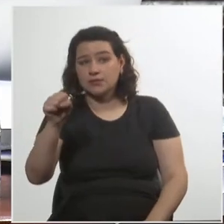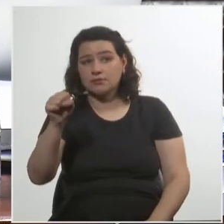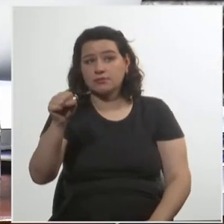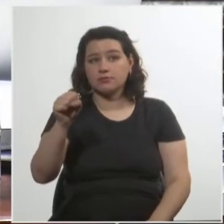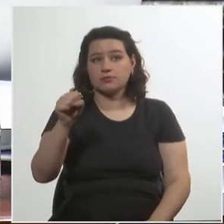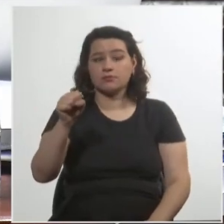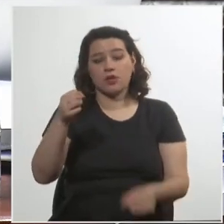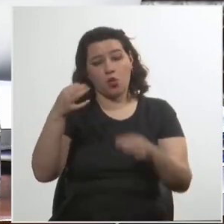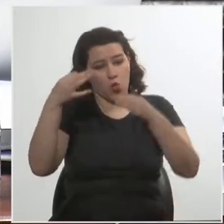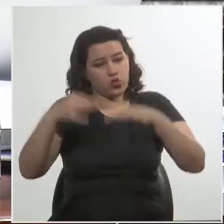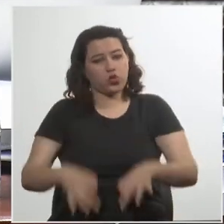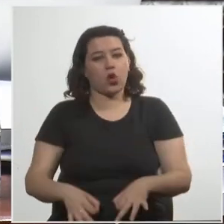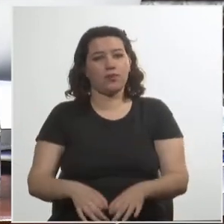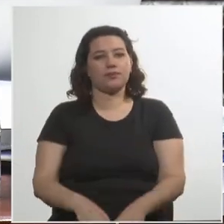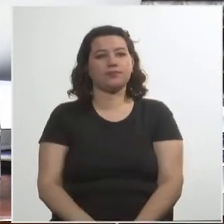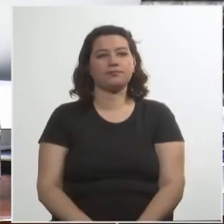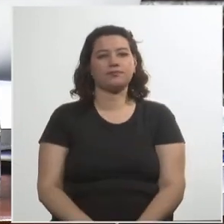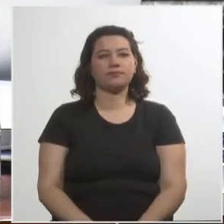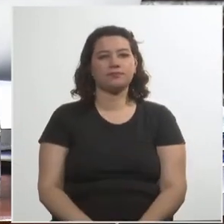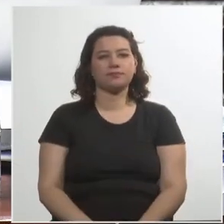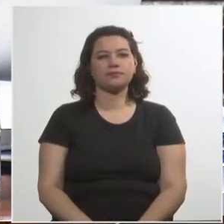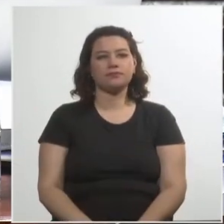los justos